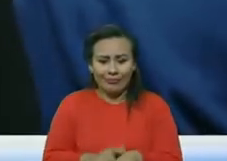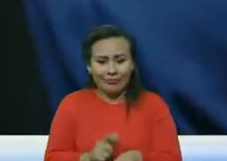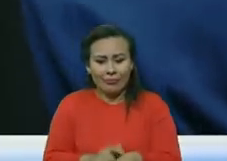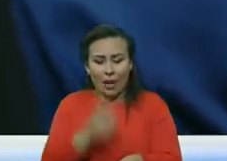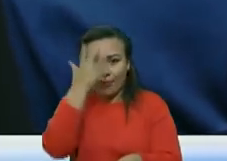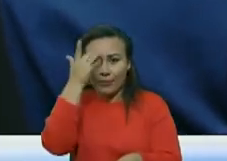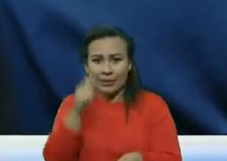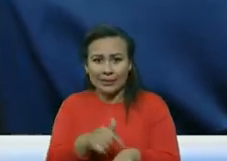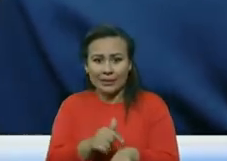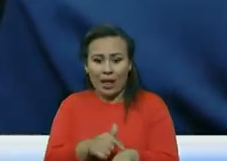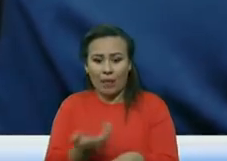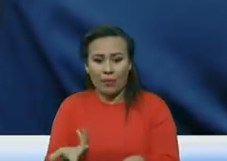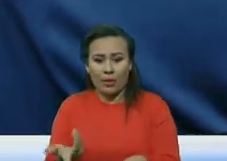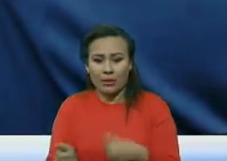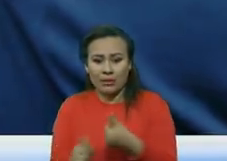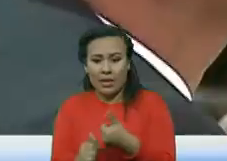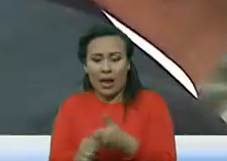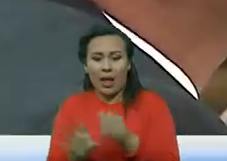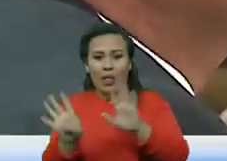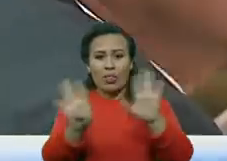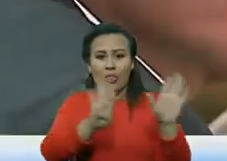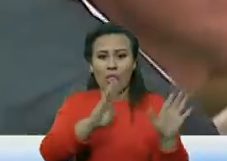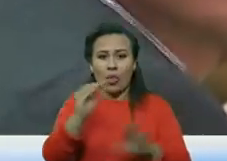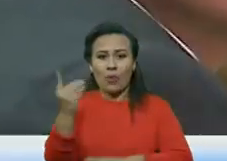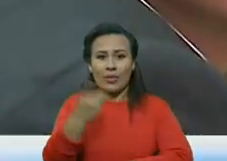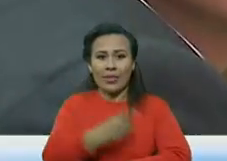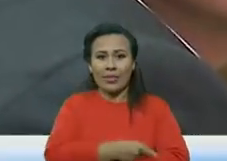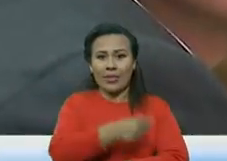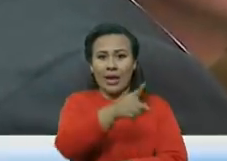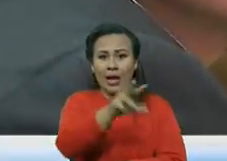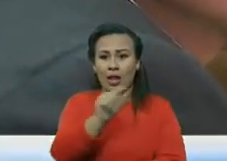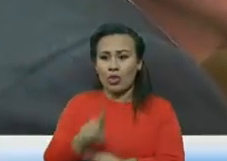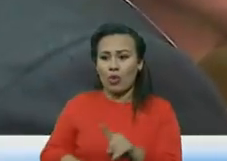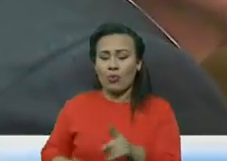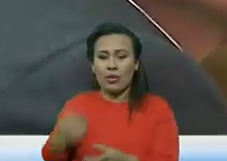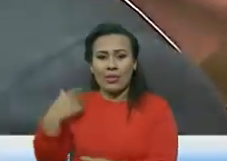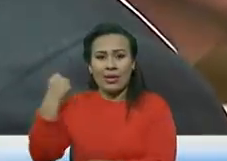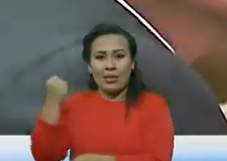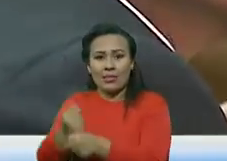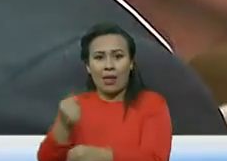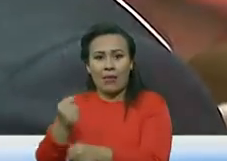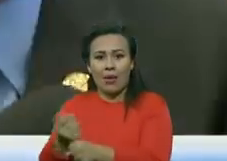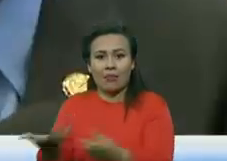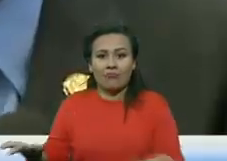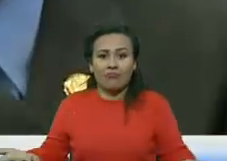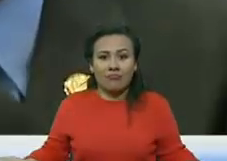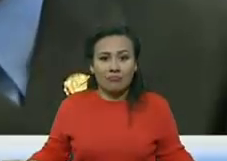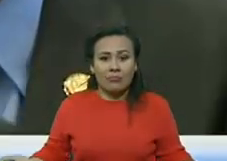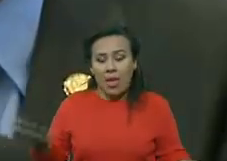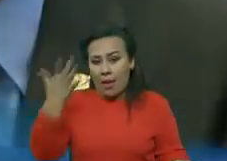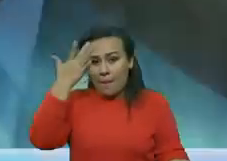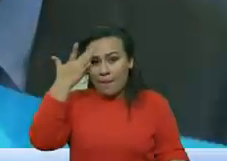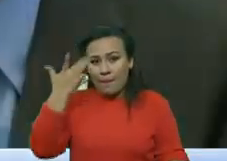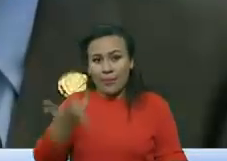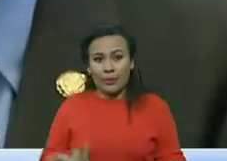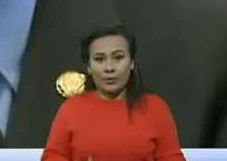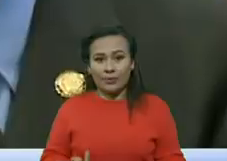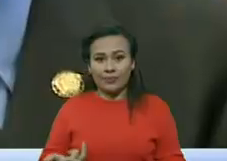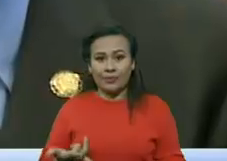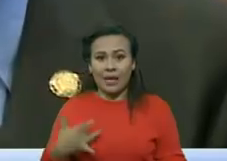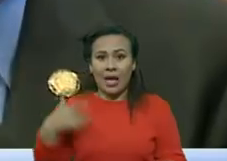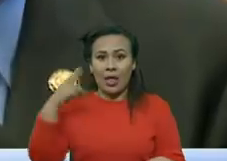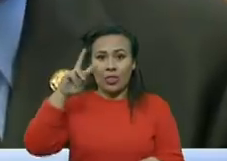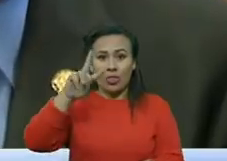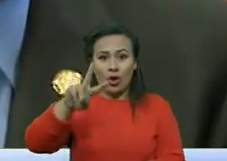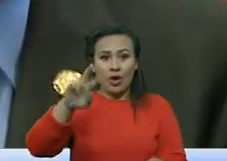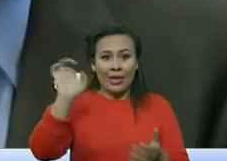porque ya estaría por cumplirse los 90 días de abandono de cargo del segundo mandatario. Porque si llegamos al 2 de